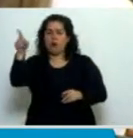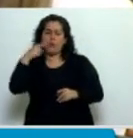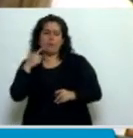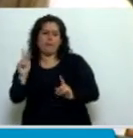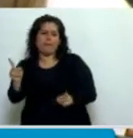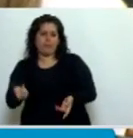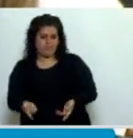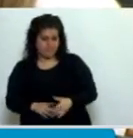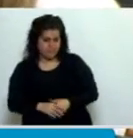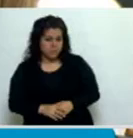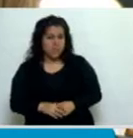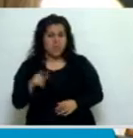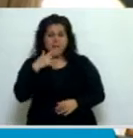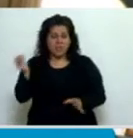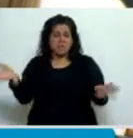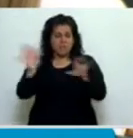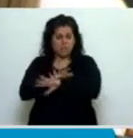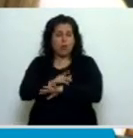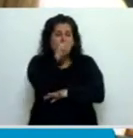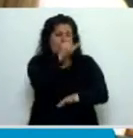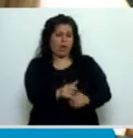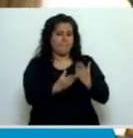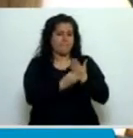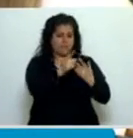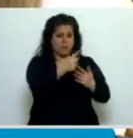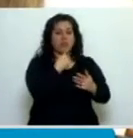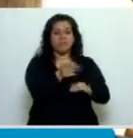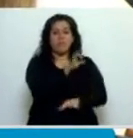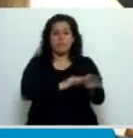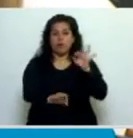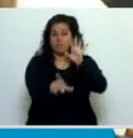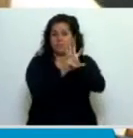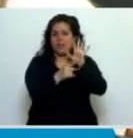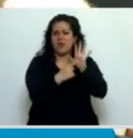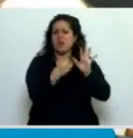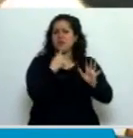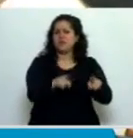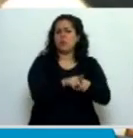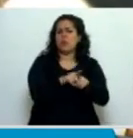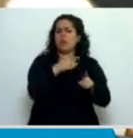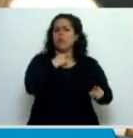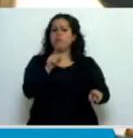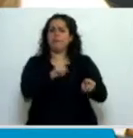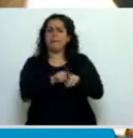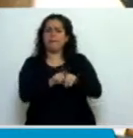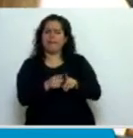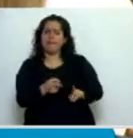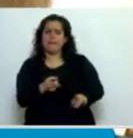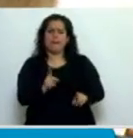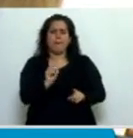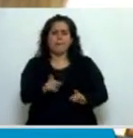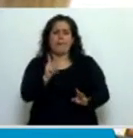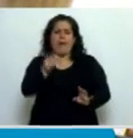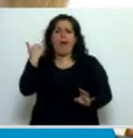mantenido. Se equivoca absolutamente el ministro cuando habla de que este proyecto busca evitar la enajenación para no volver a las